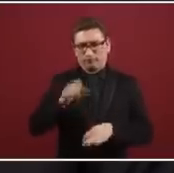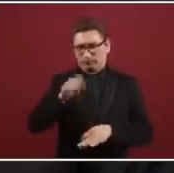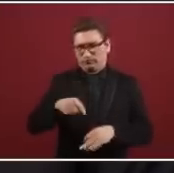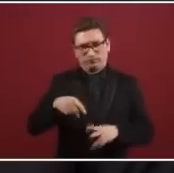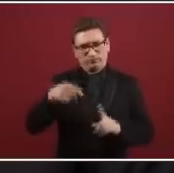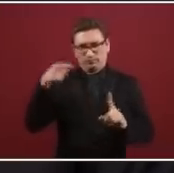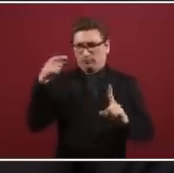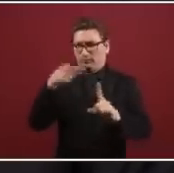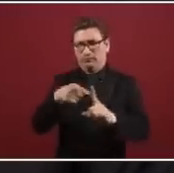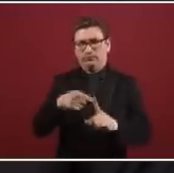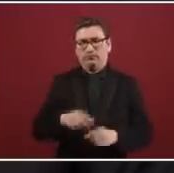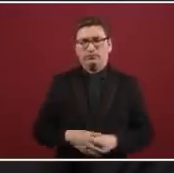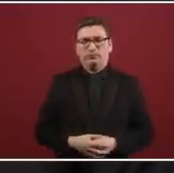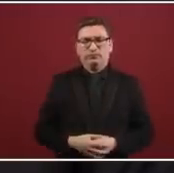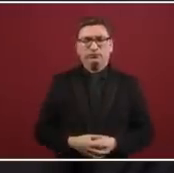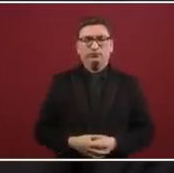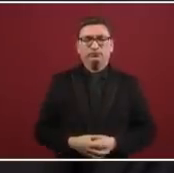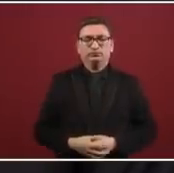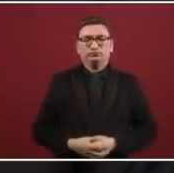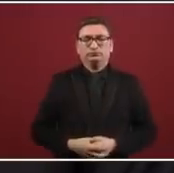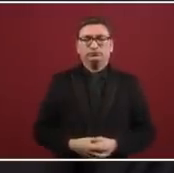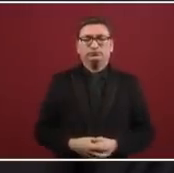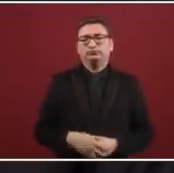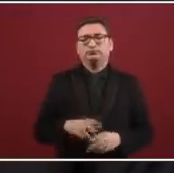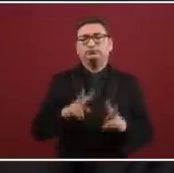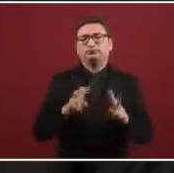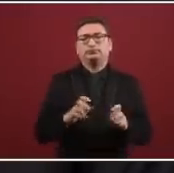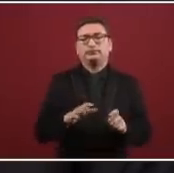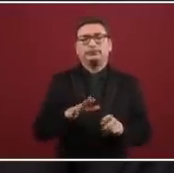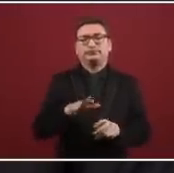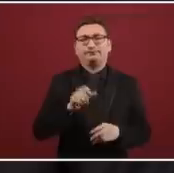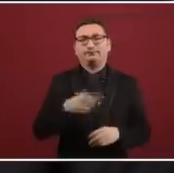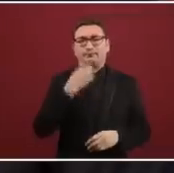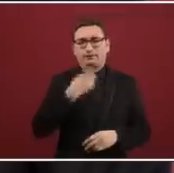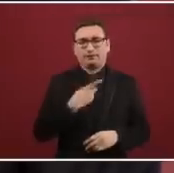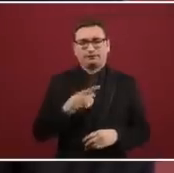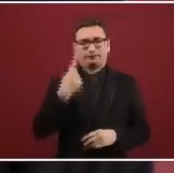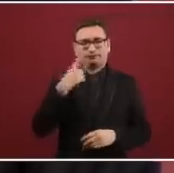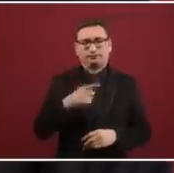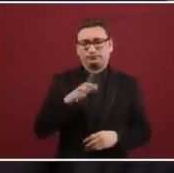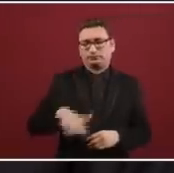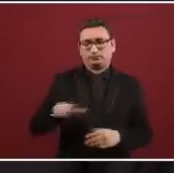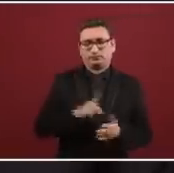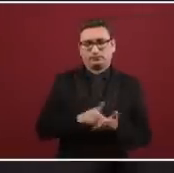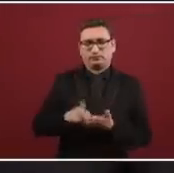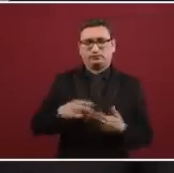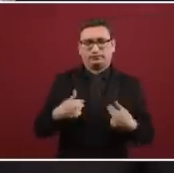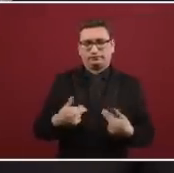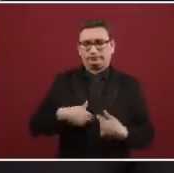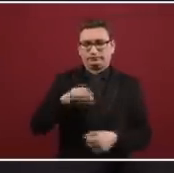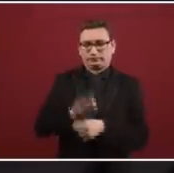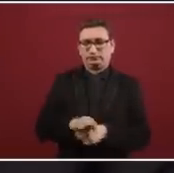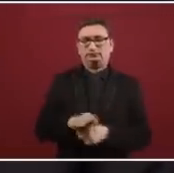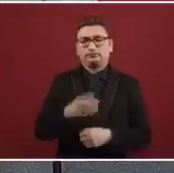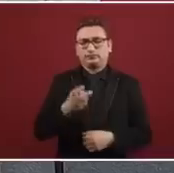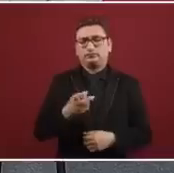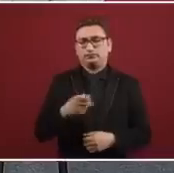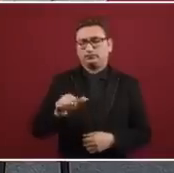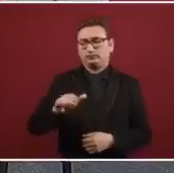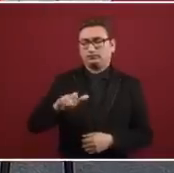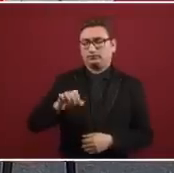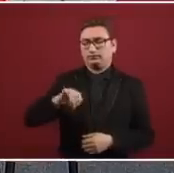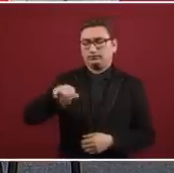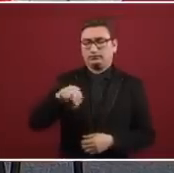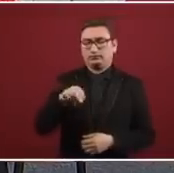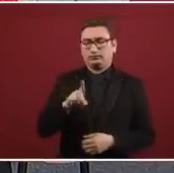propósito. En lo que corresponde a la protección de derechos humanos, Alejandro